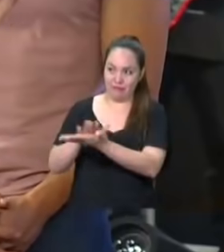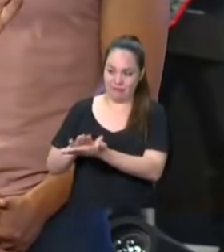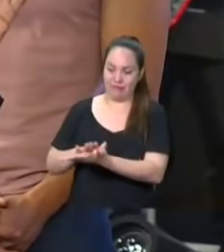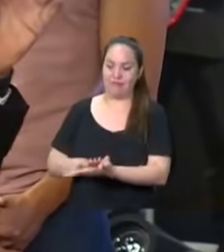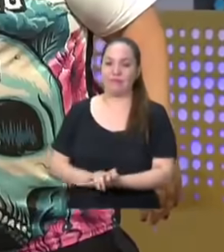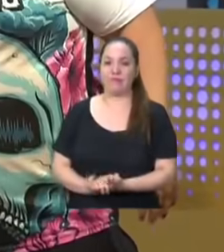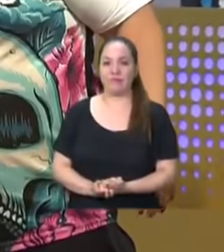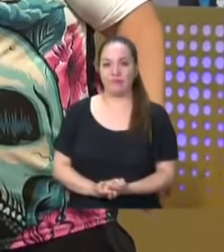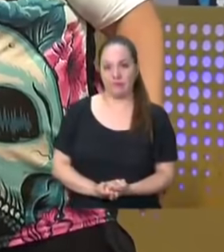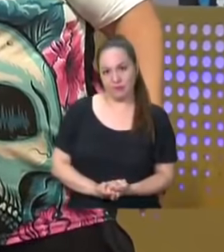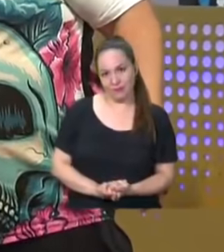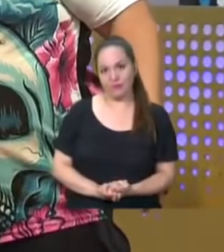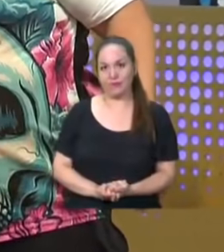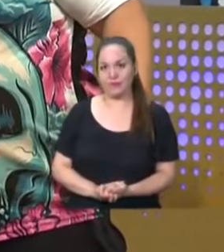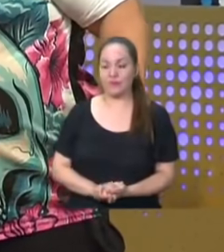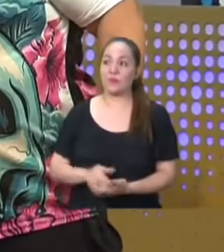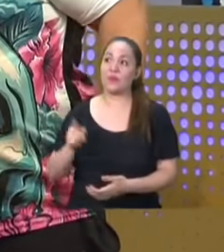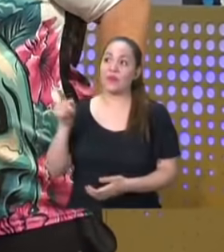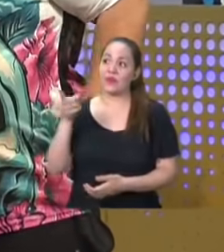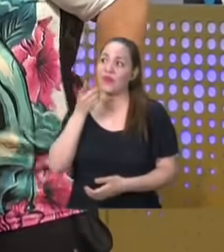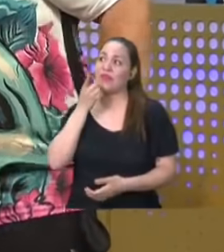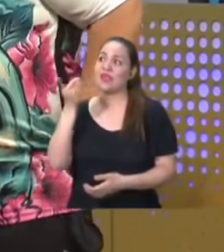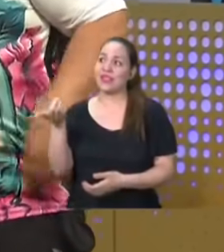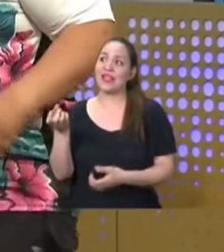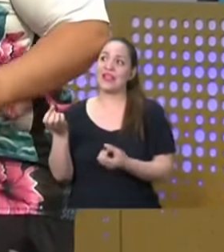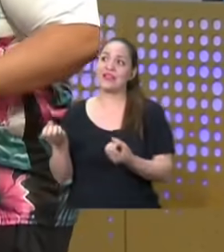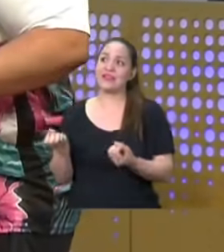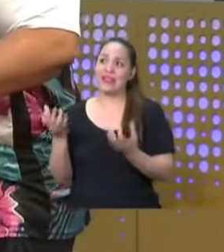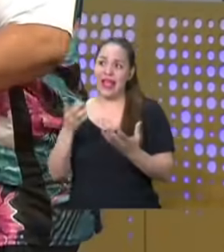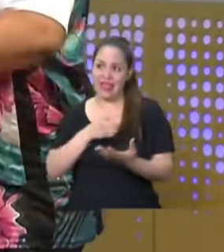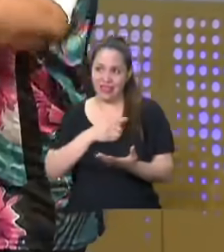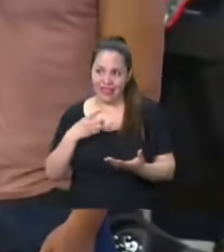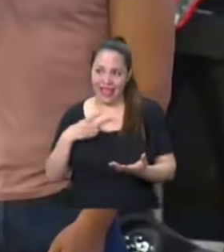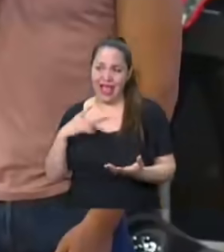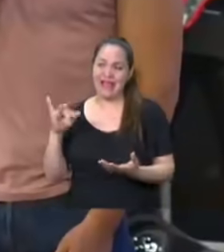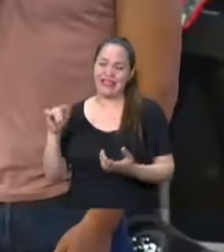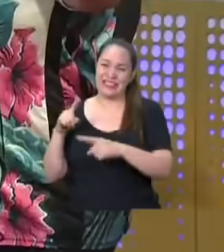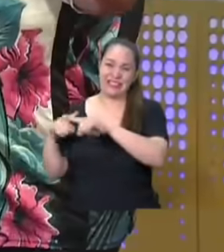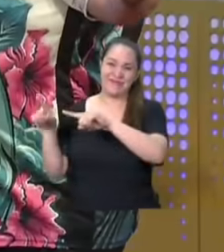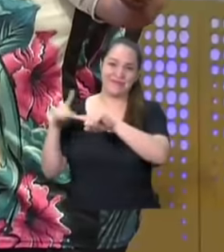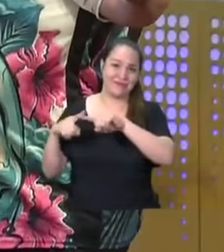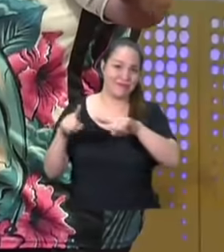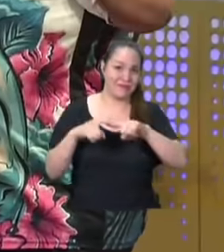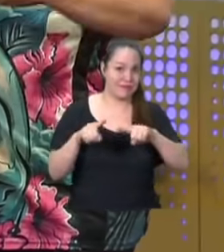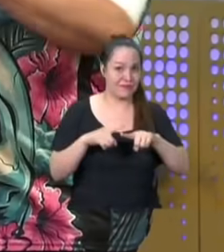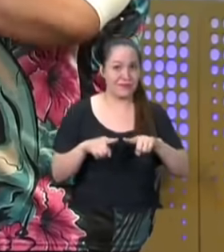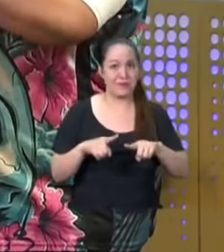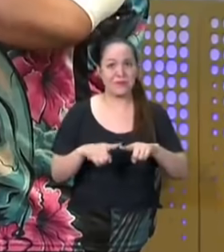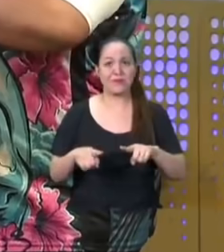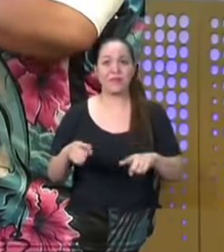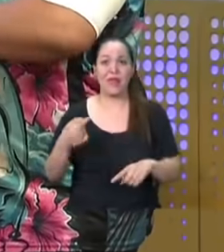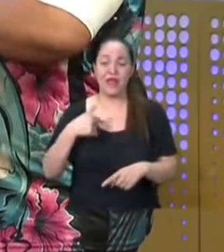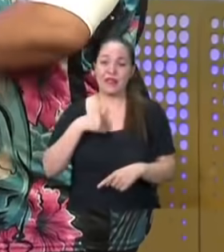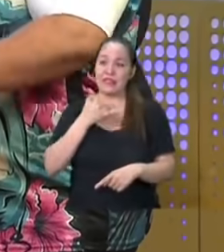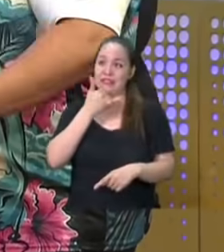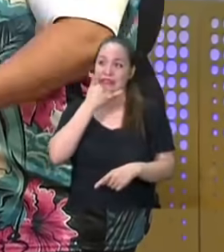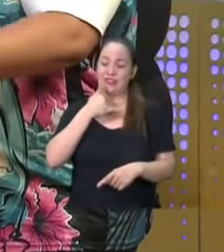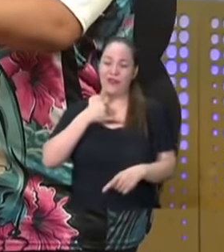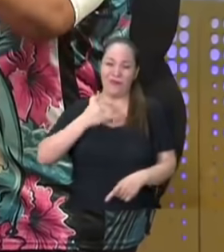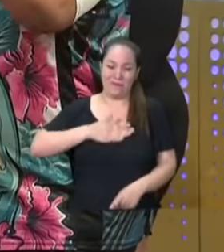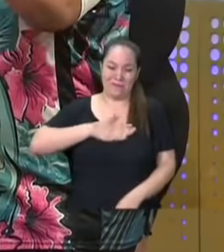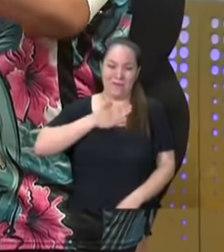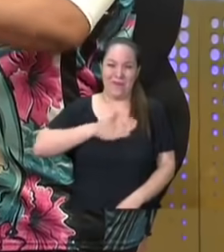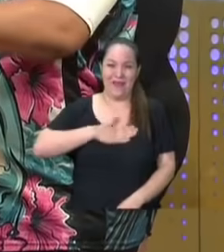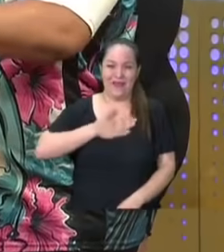¿Es del evento que le debías? No, no le debo nada, de nomás de corazón. Vamos a resolverlo. Yo estaba en el baño ahorita porque traigo un poco de malestar.